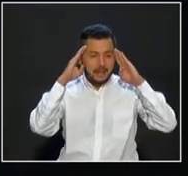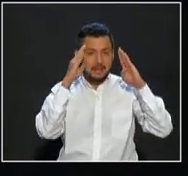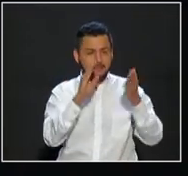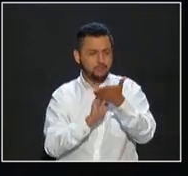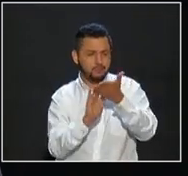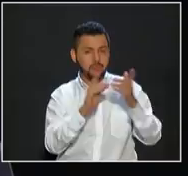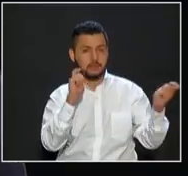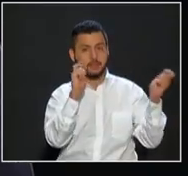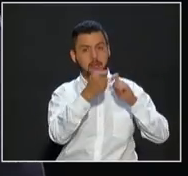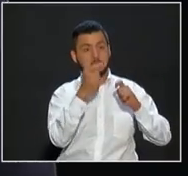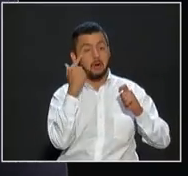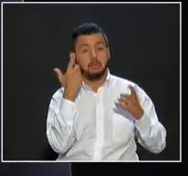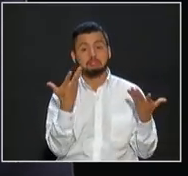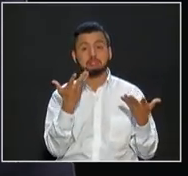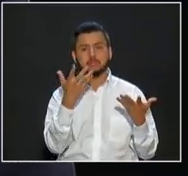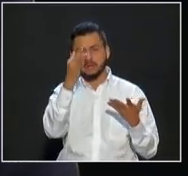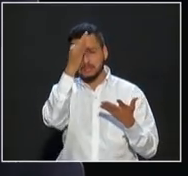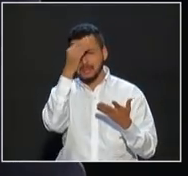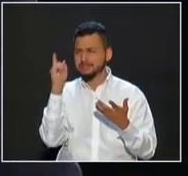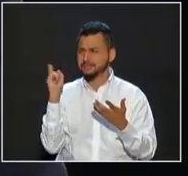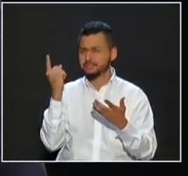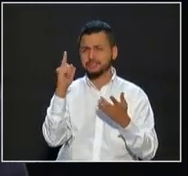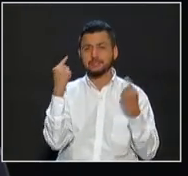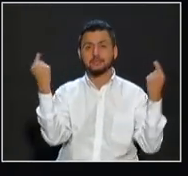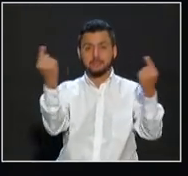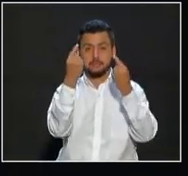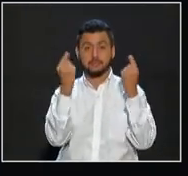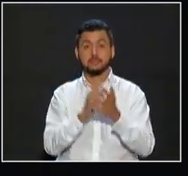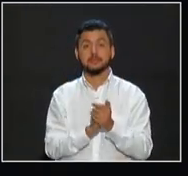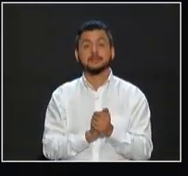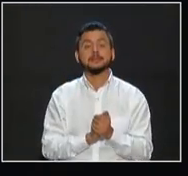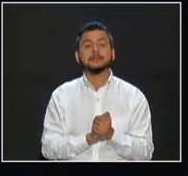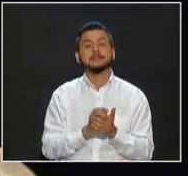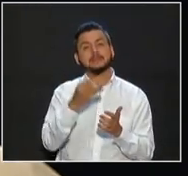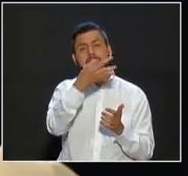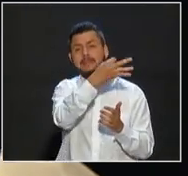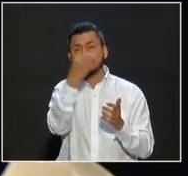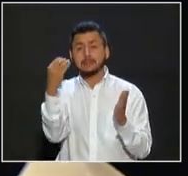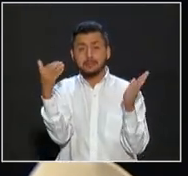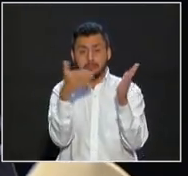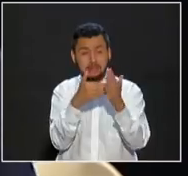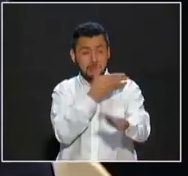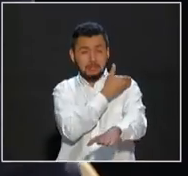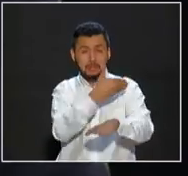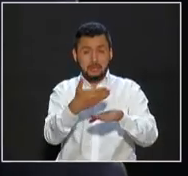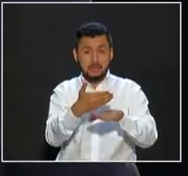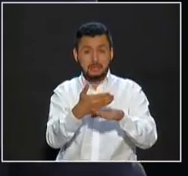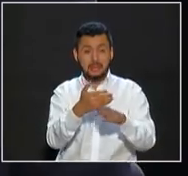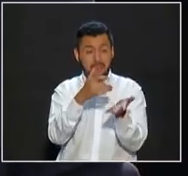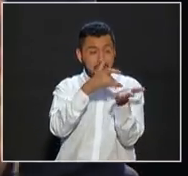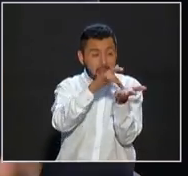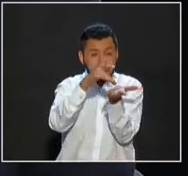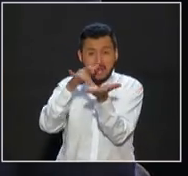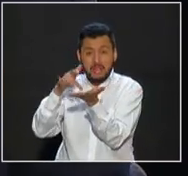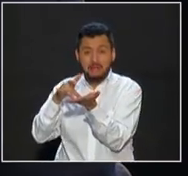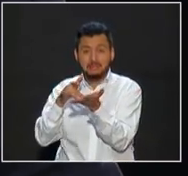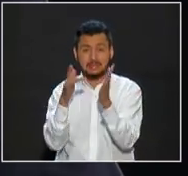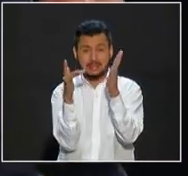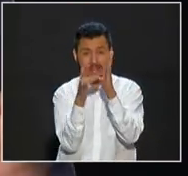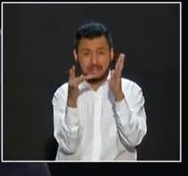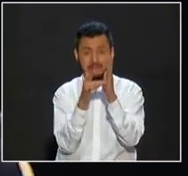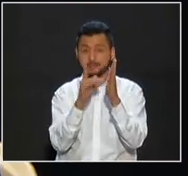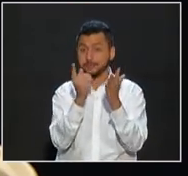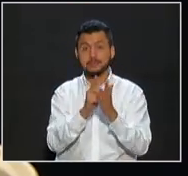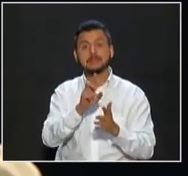o caprecom hoy no se den 300.000 millones del psoe felipe 700 mil millones de pesos reconocidos y no reconocidos